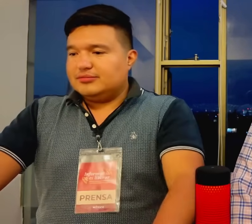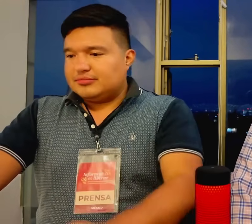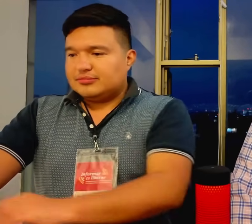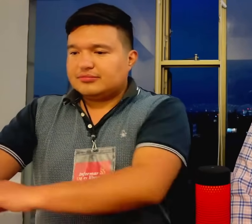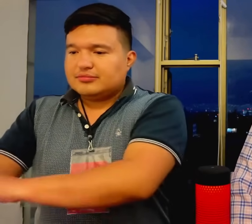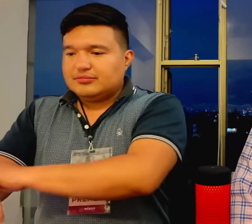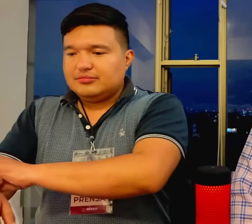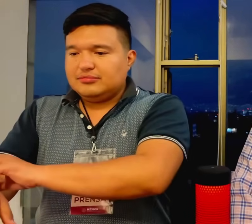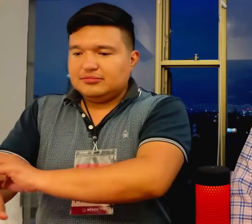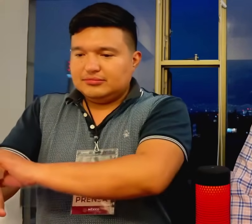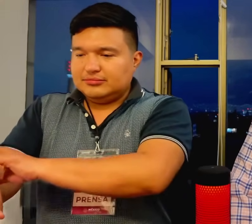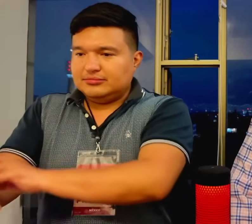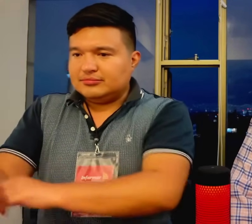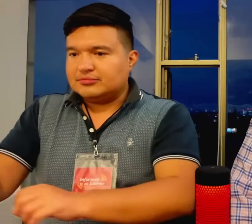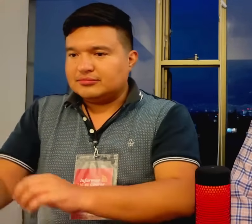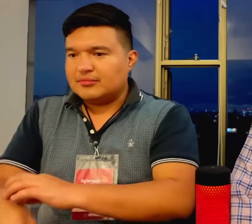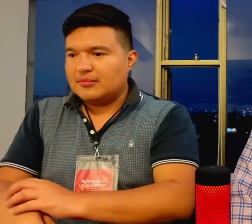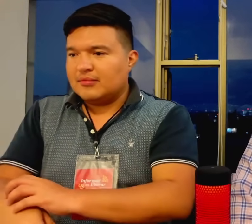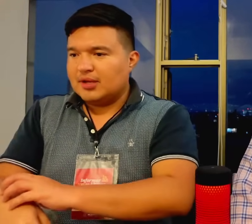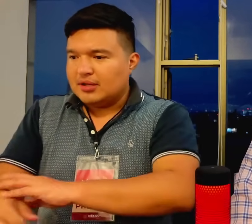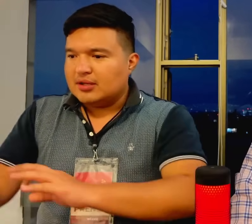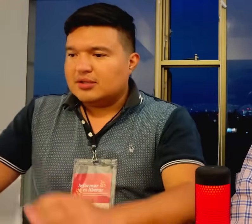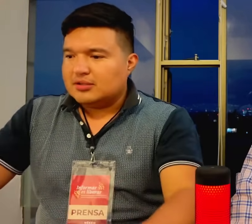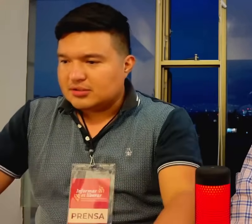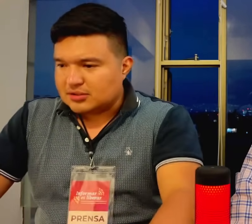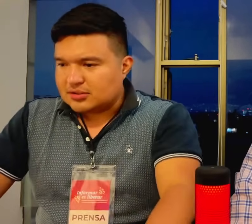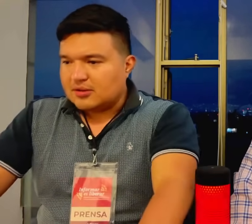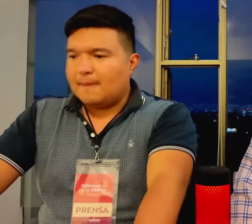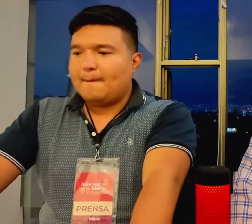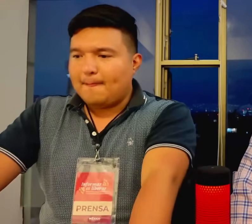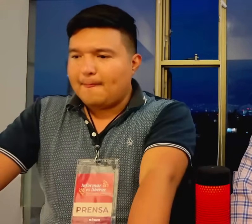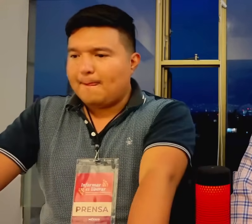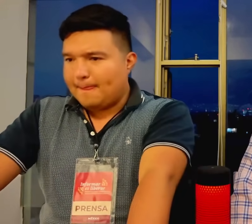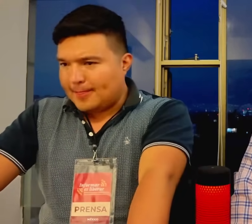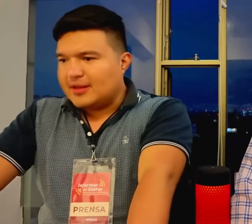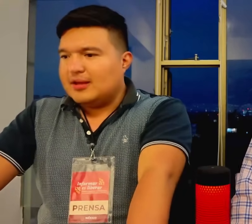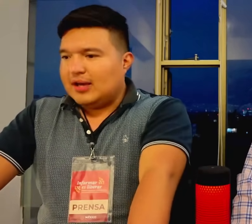es lo que vimos, y se lo vamos a transmitir en su momento. En estos días le vamos a dar toda esta información.